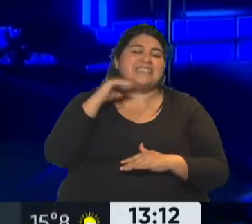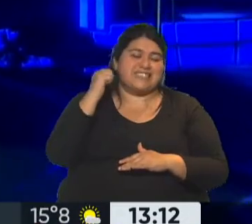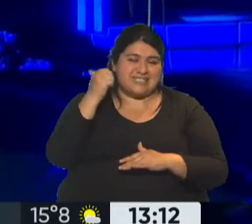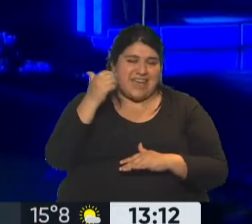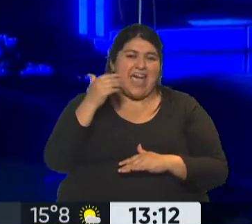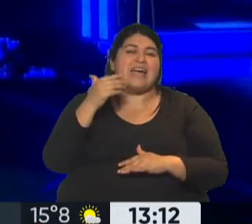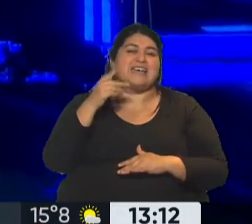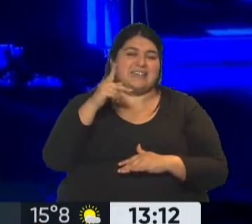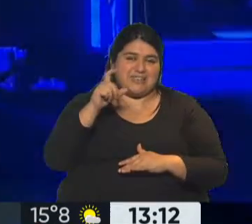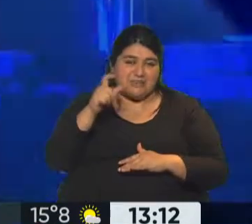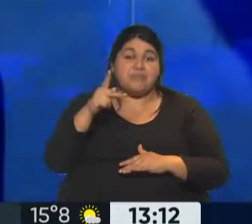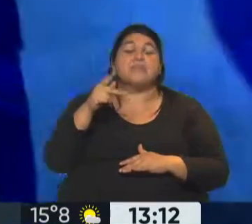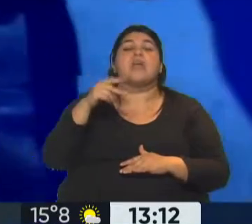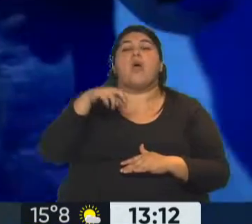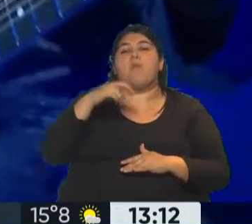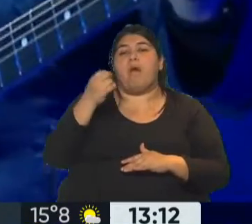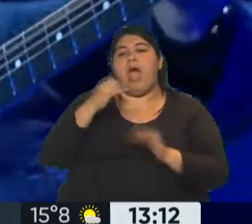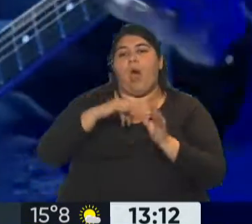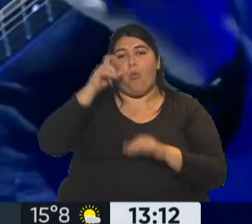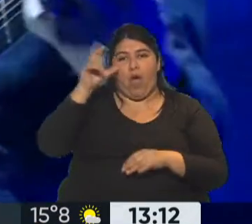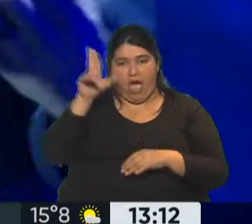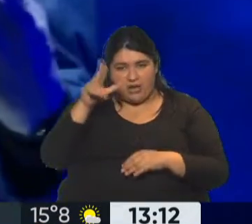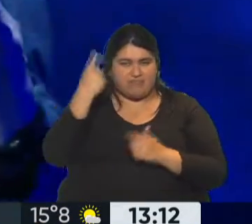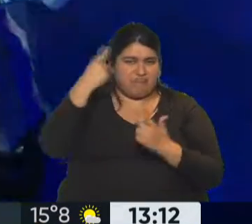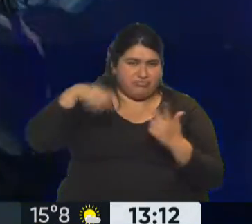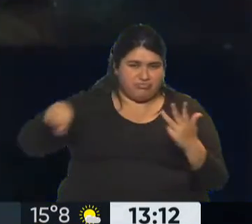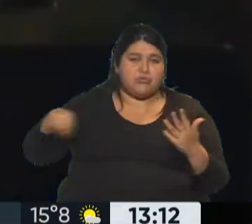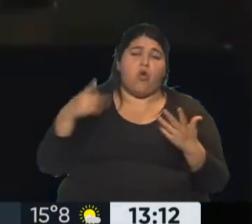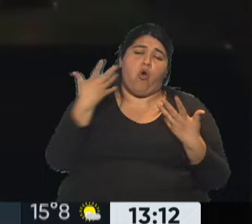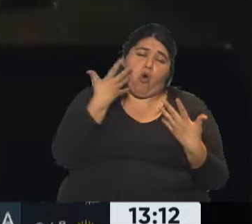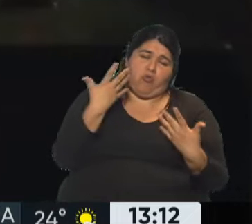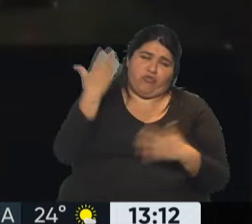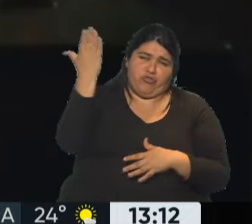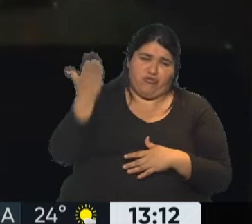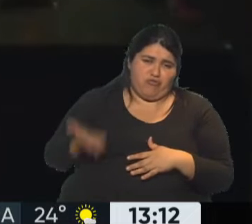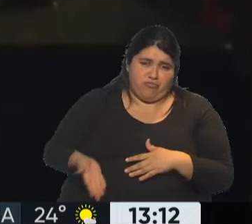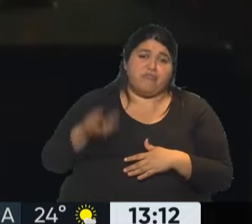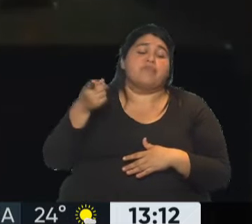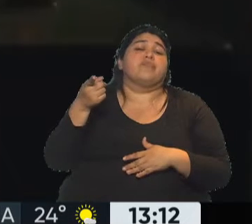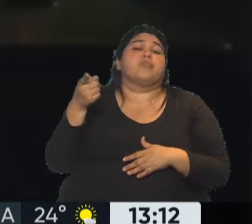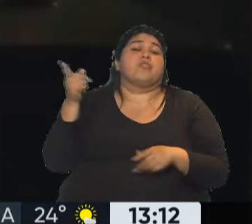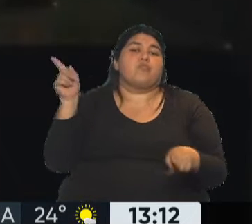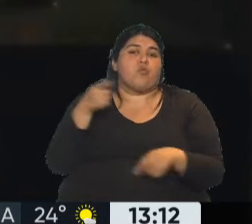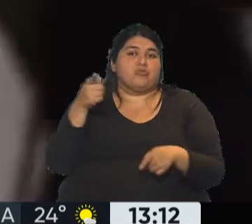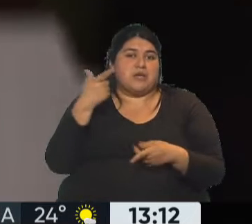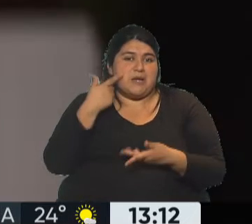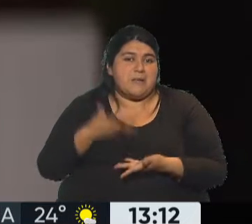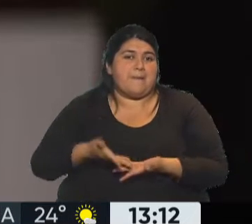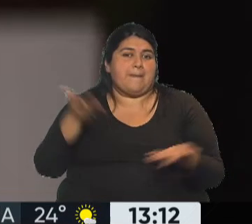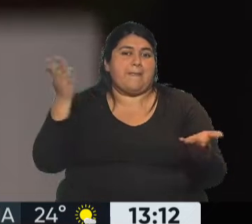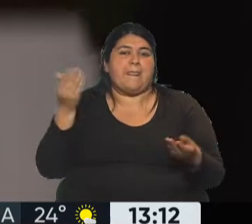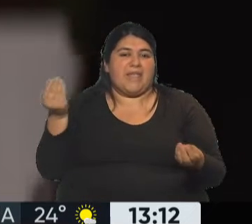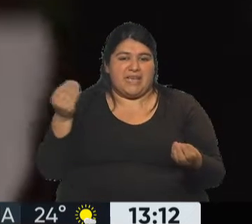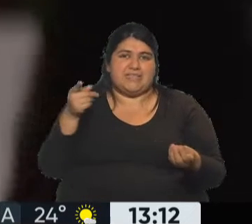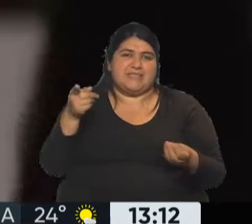Pixies. Está Cat Power otra vez en Buenos Aires y por supuesto que va a ser un lujo. Es el lanzamiento, el puntapié inicial de lo que